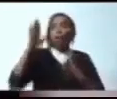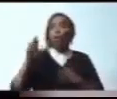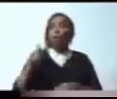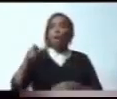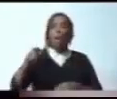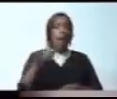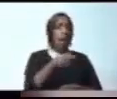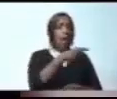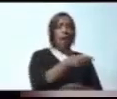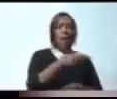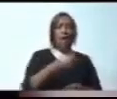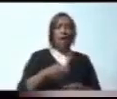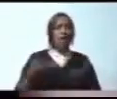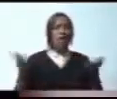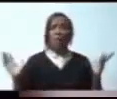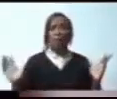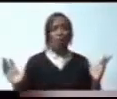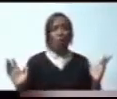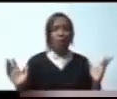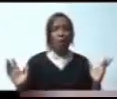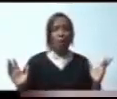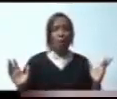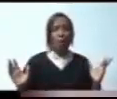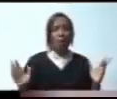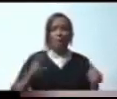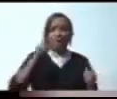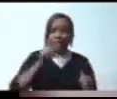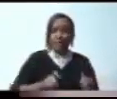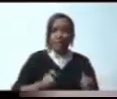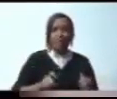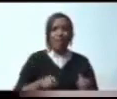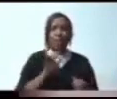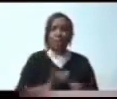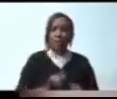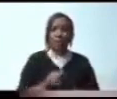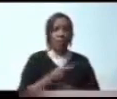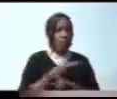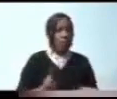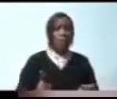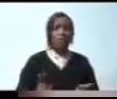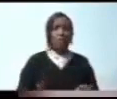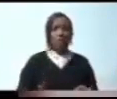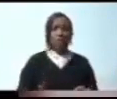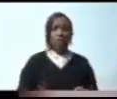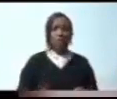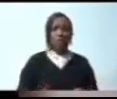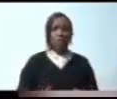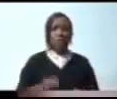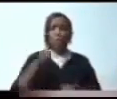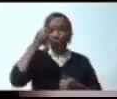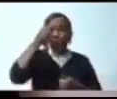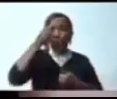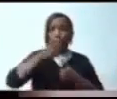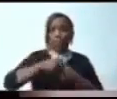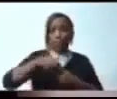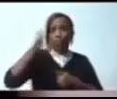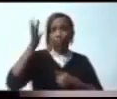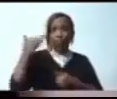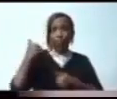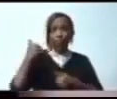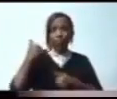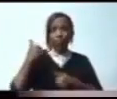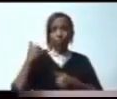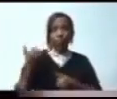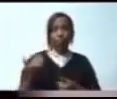solución. Yo hice un proyecto, señores, que crea el Programa Nacional de Cáncer Hereditario para prevenir, para que